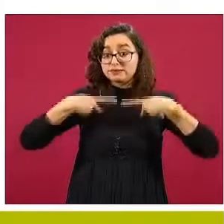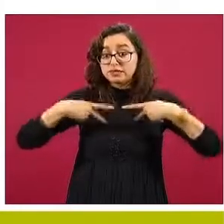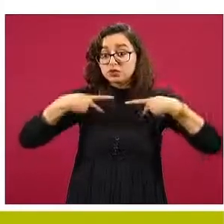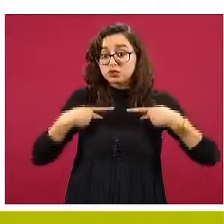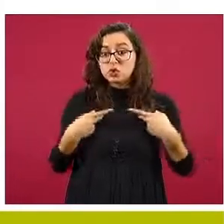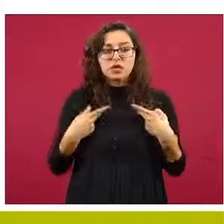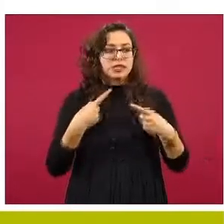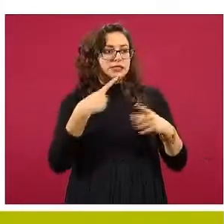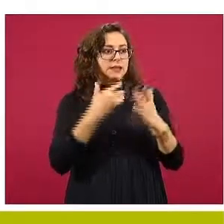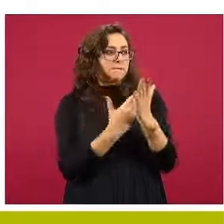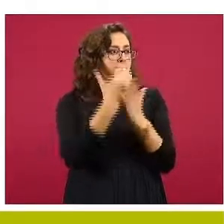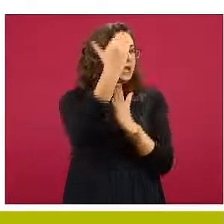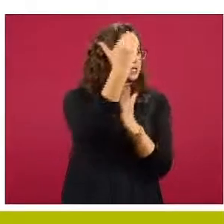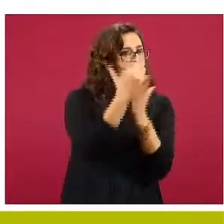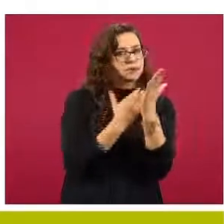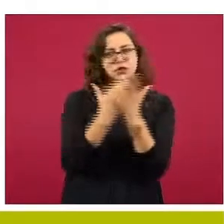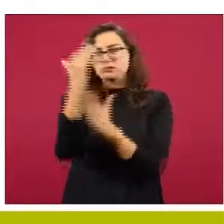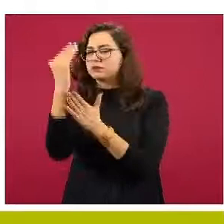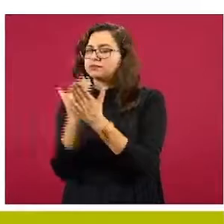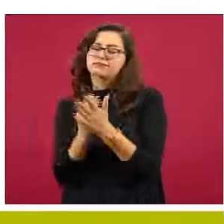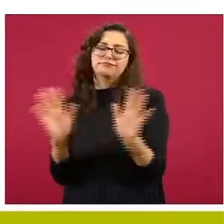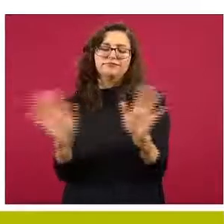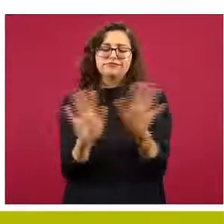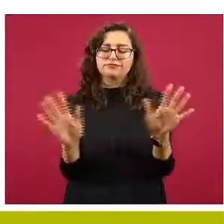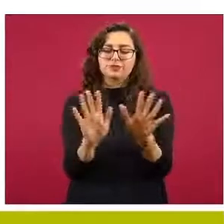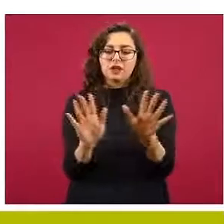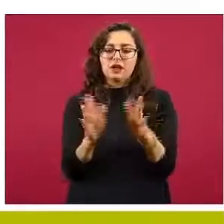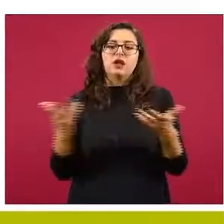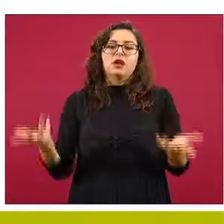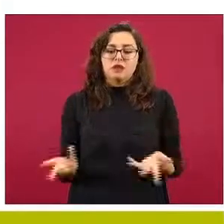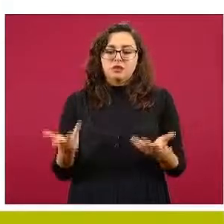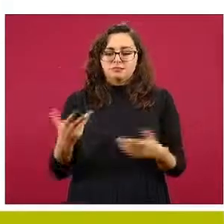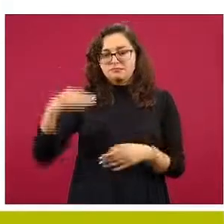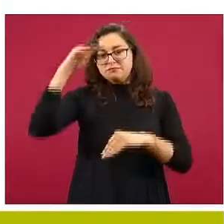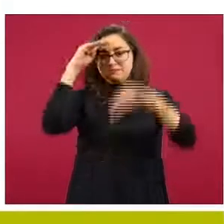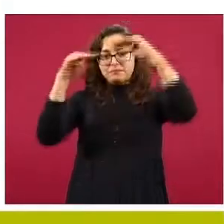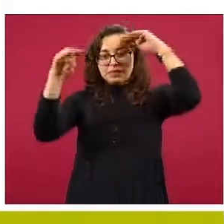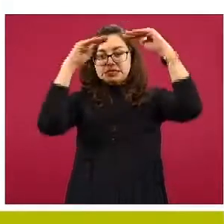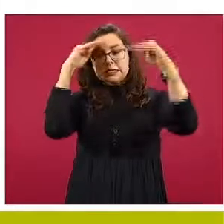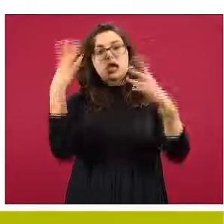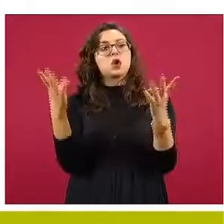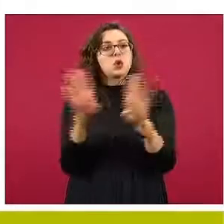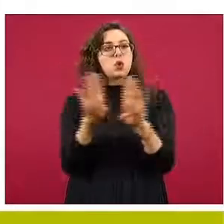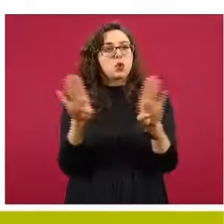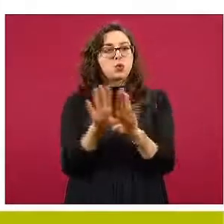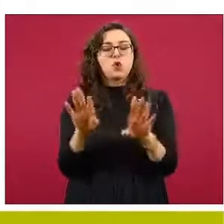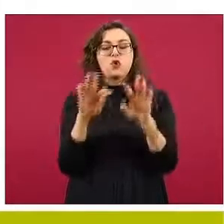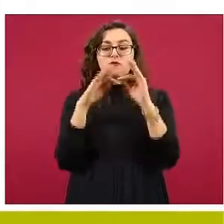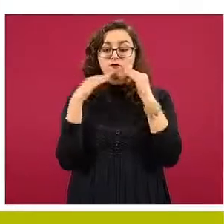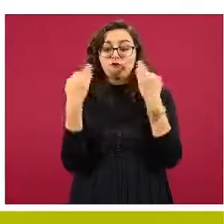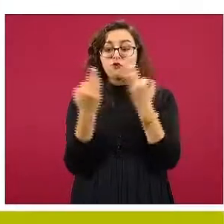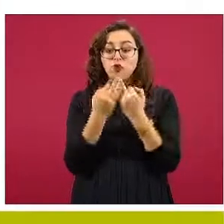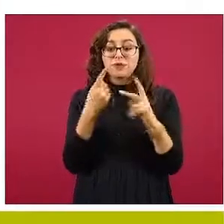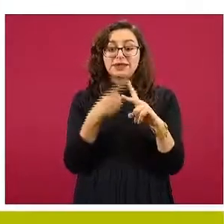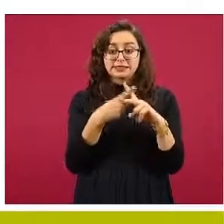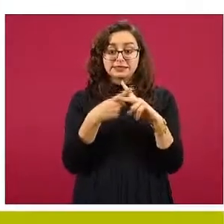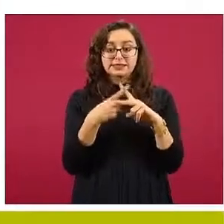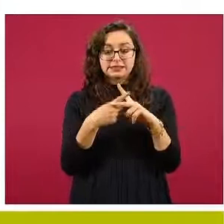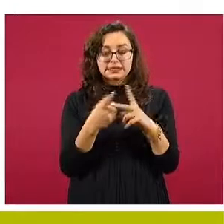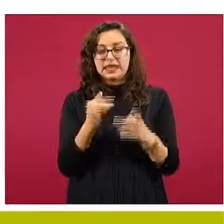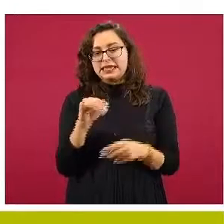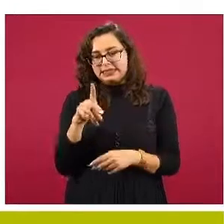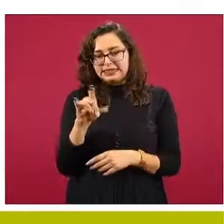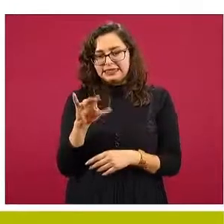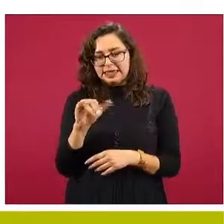la prevalencia o la incidencia de consumidores. Se tuvieron que hacer una serie de formas de medir, que nosotros les llamamos